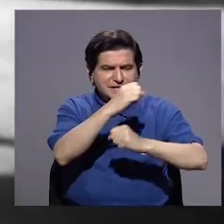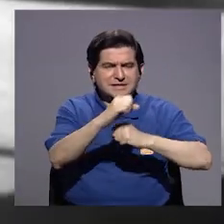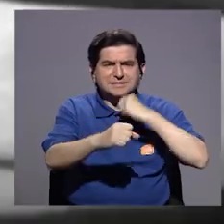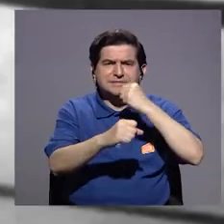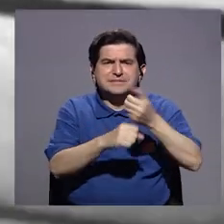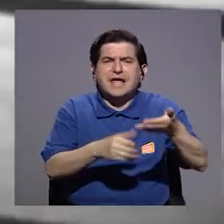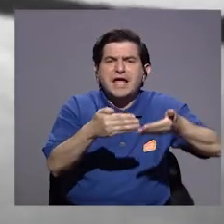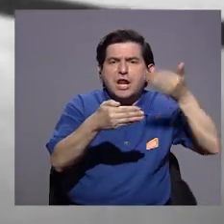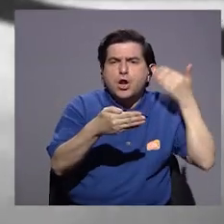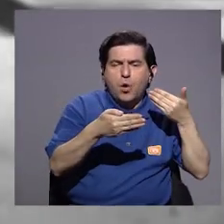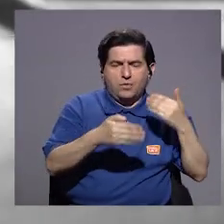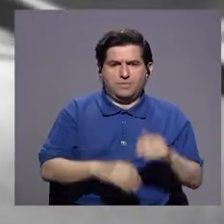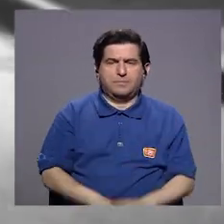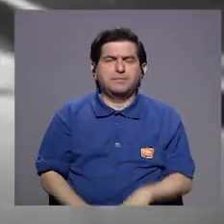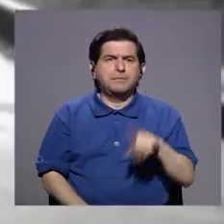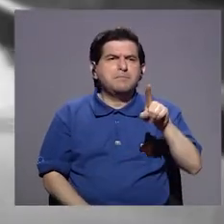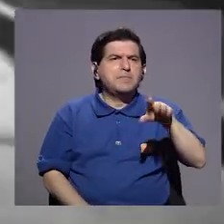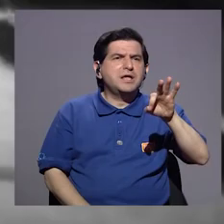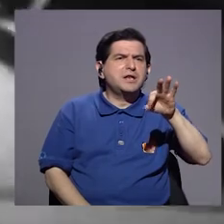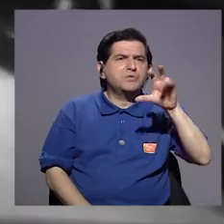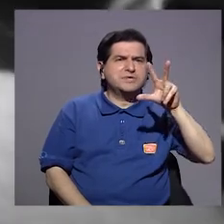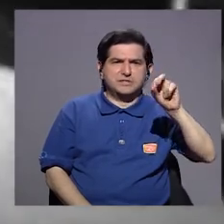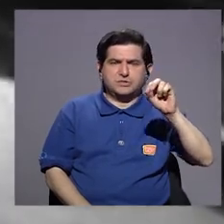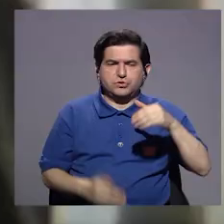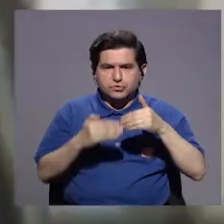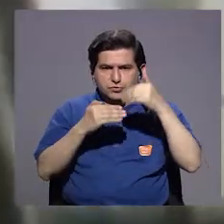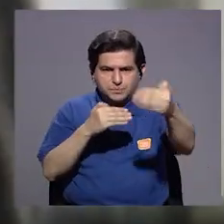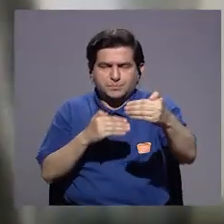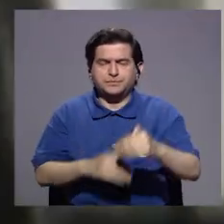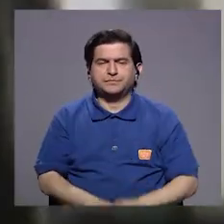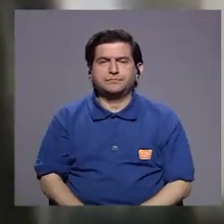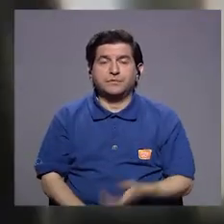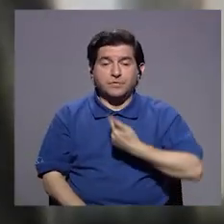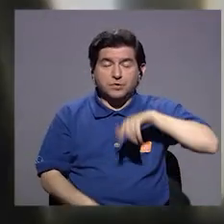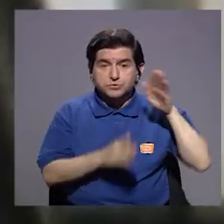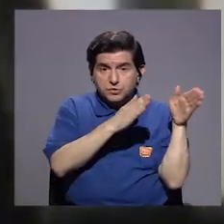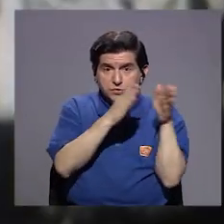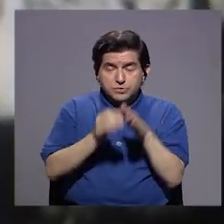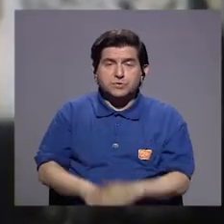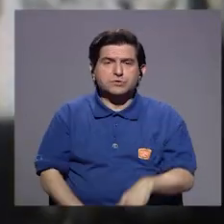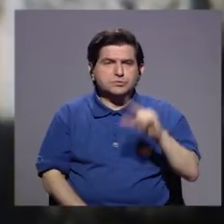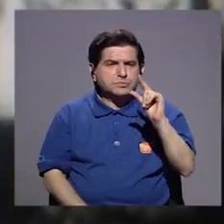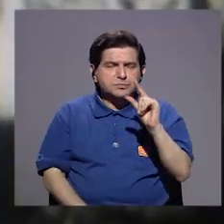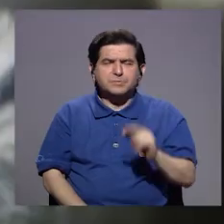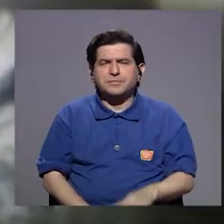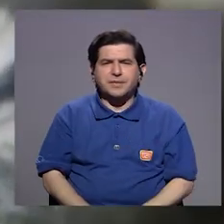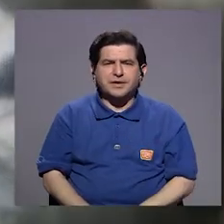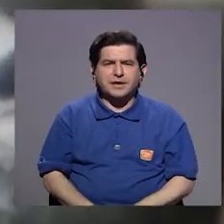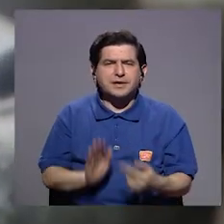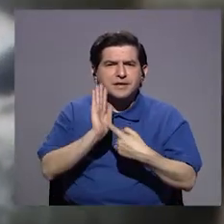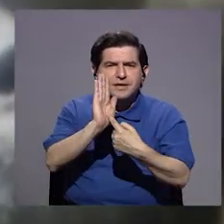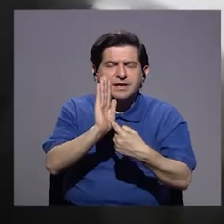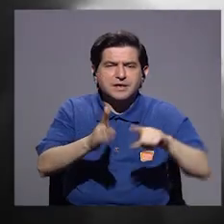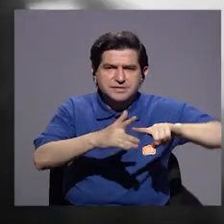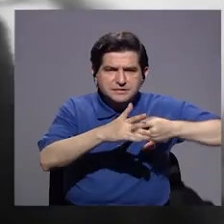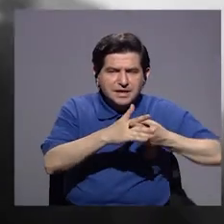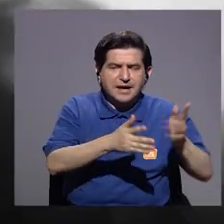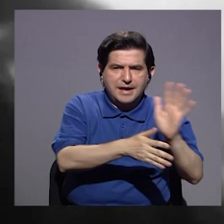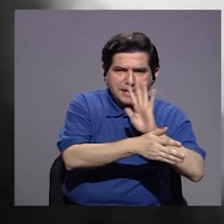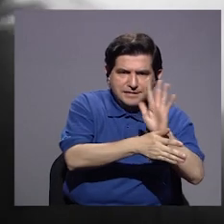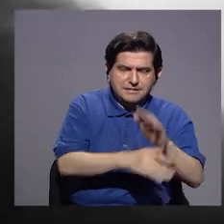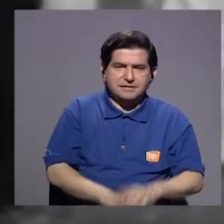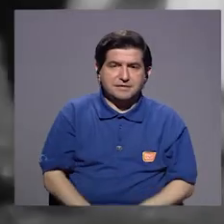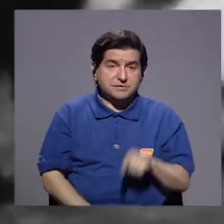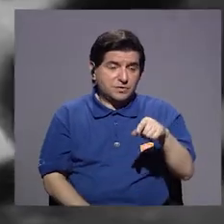pasado, desde 1930 en adelante. Entonces estamos preparando cortos que van a estar al inicio de cada película,